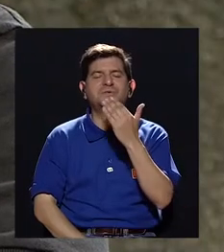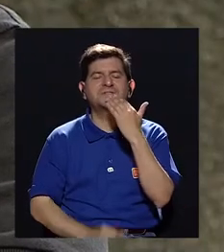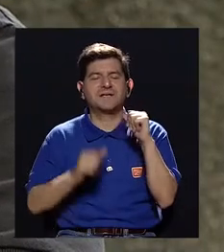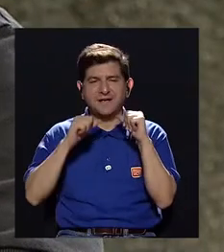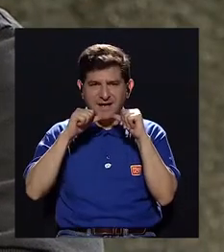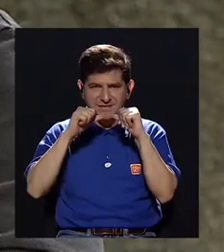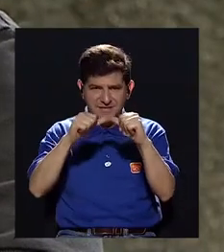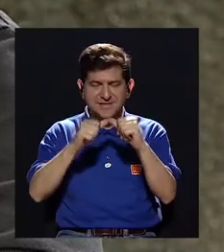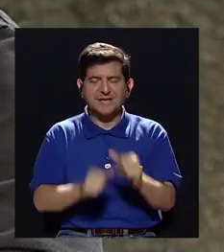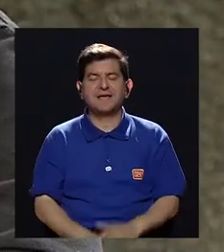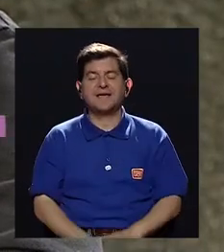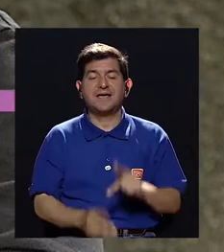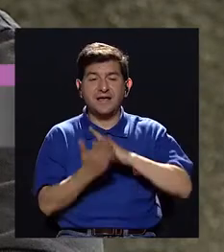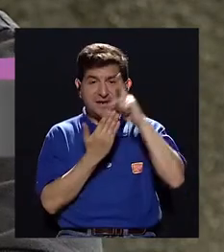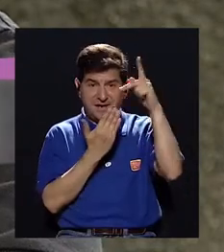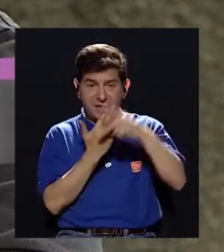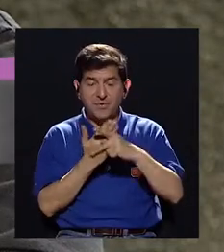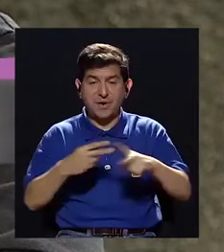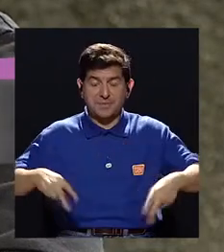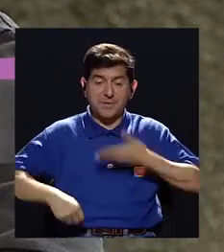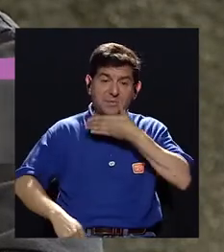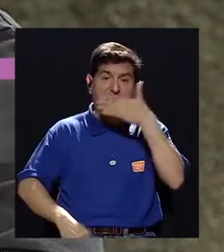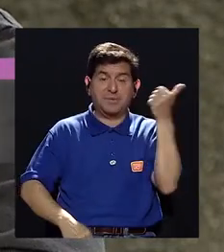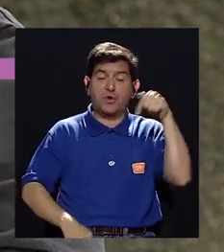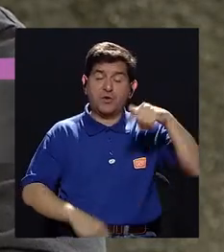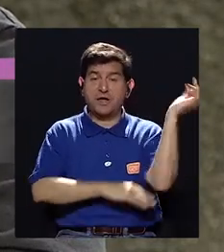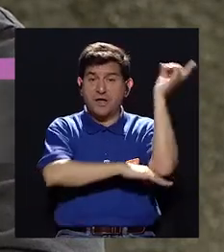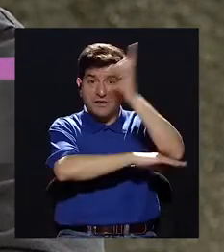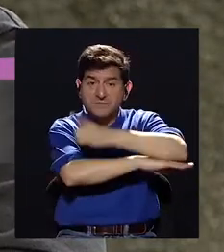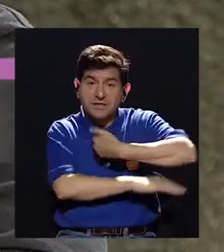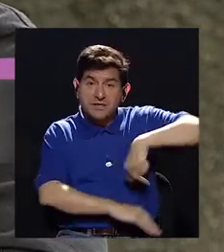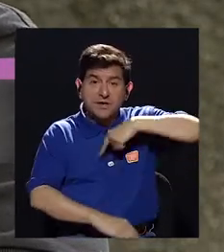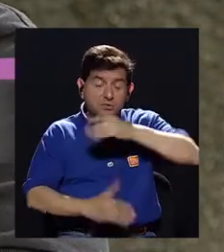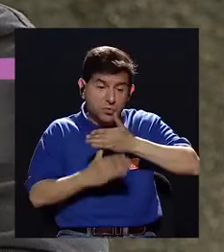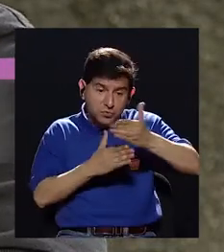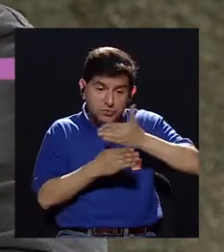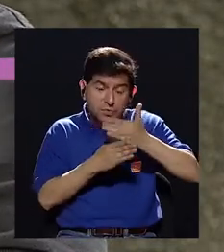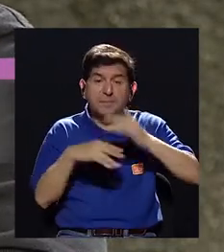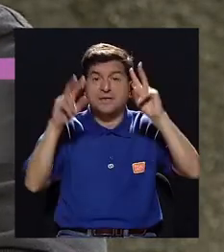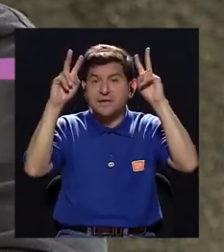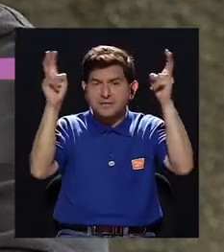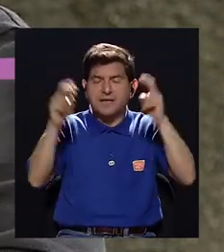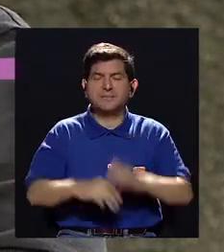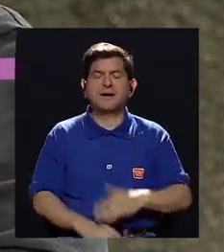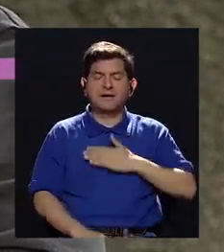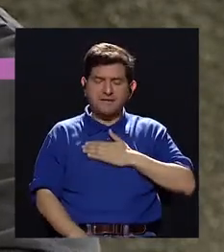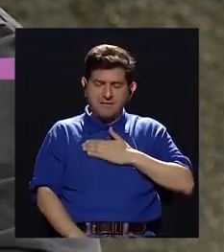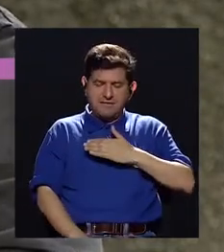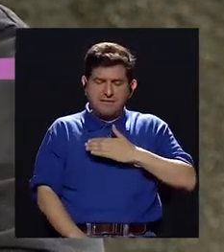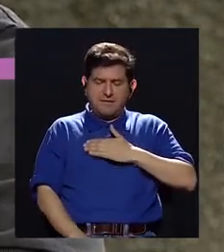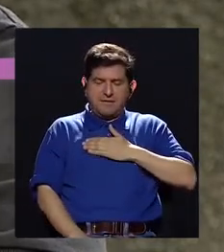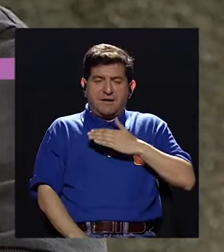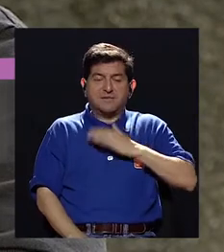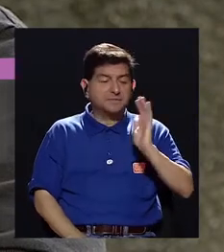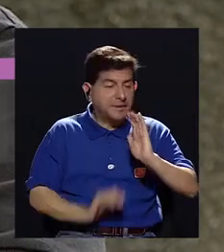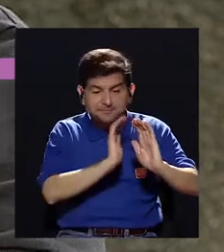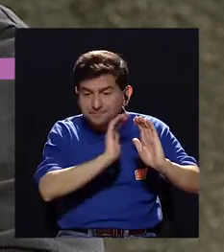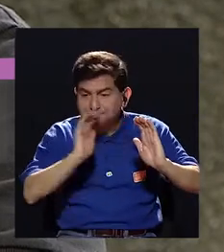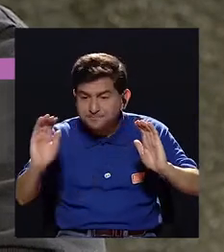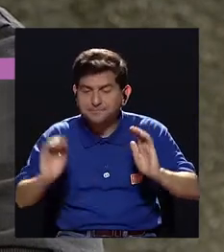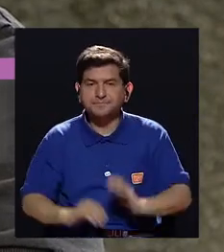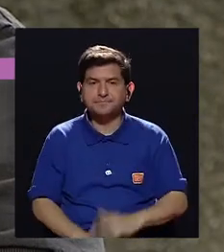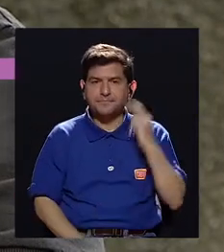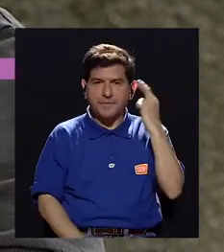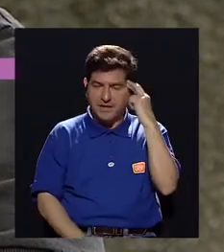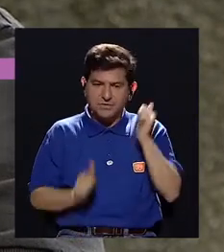Muchas gracias por continuar en su telerrevista Vivir Mejor. El día de hoy estamos compartiendo el tema del asma infantil